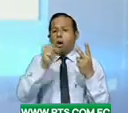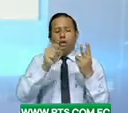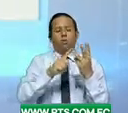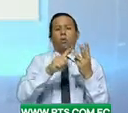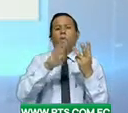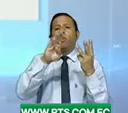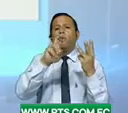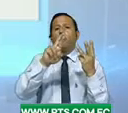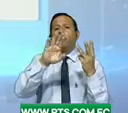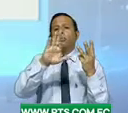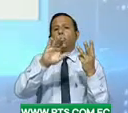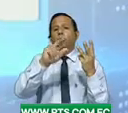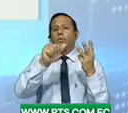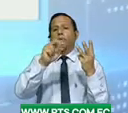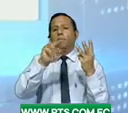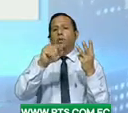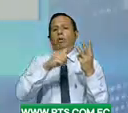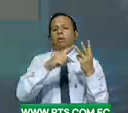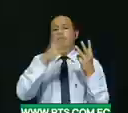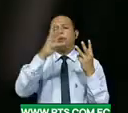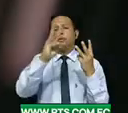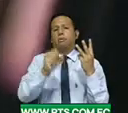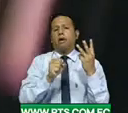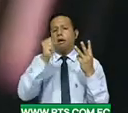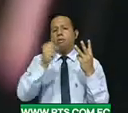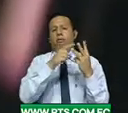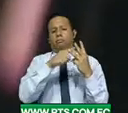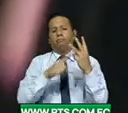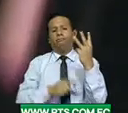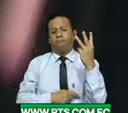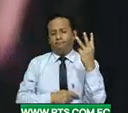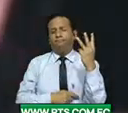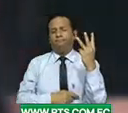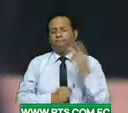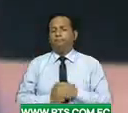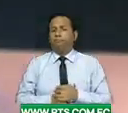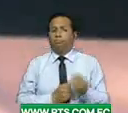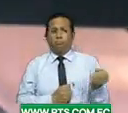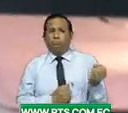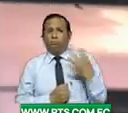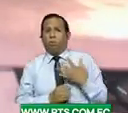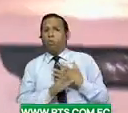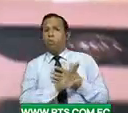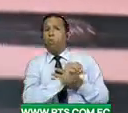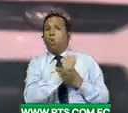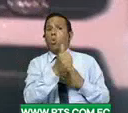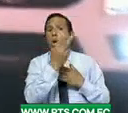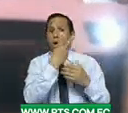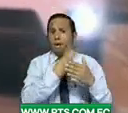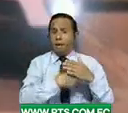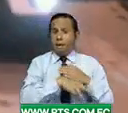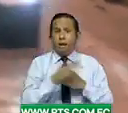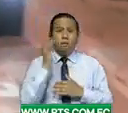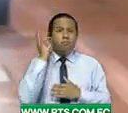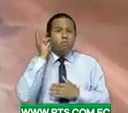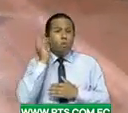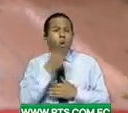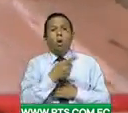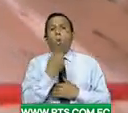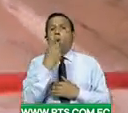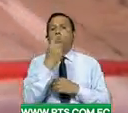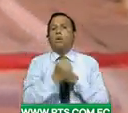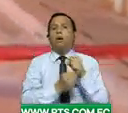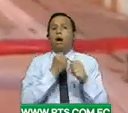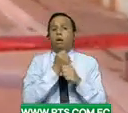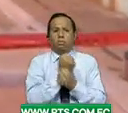16 años. Se informó que otra de las hijas de la pareja, de 11 años, se salvó, pues